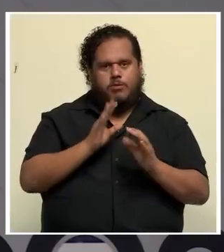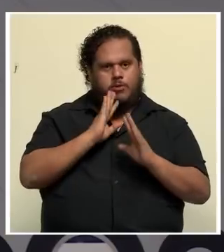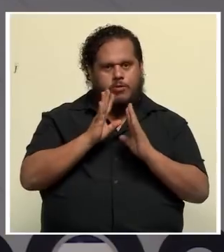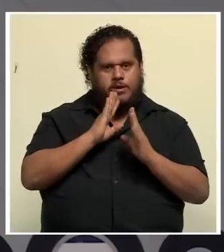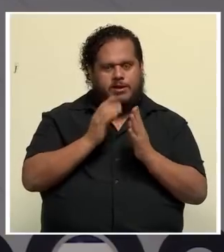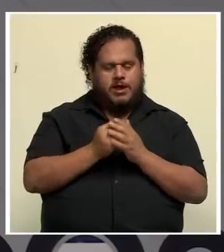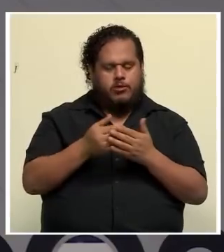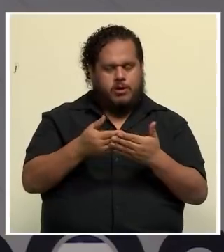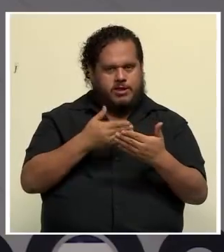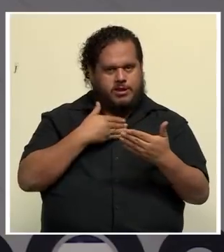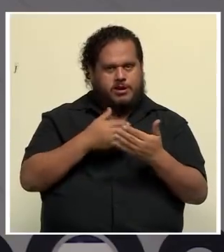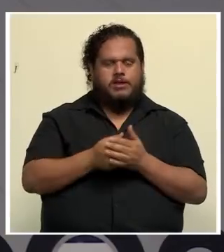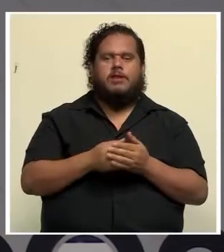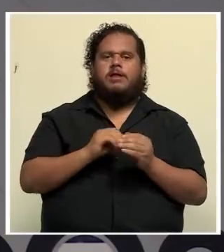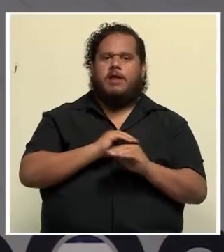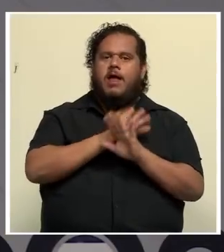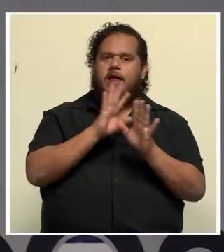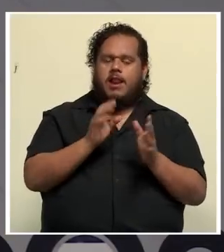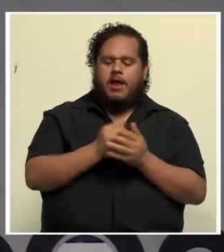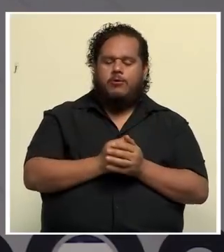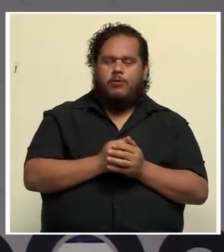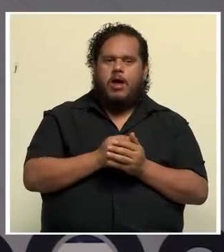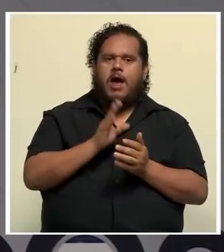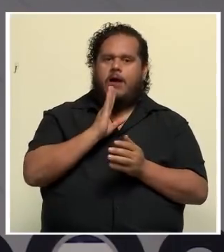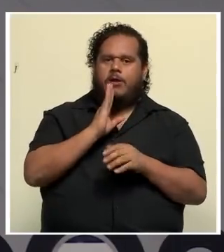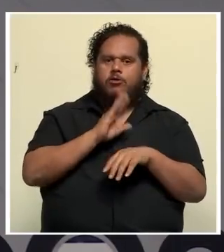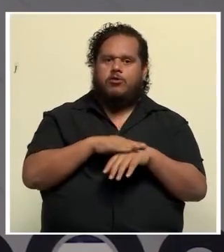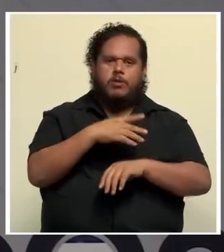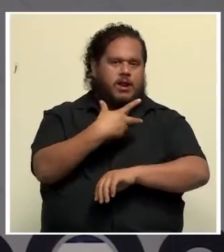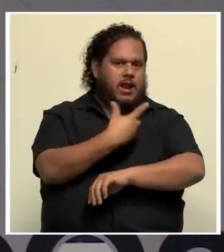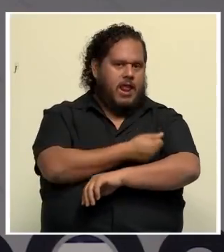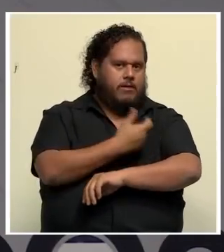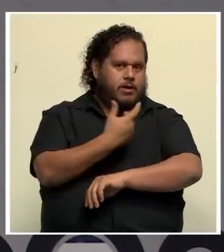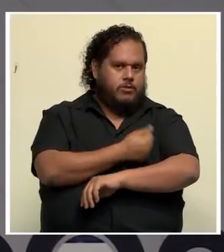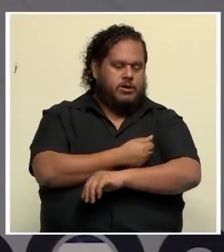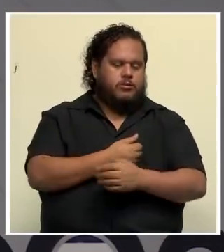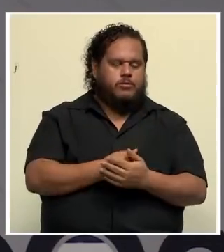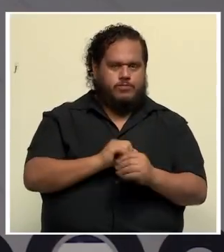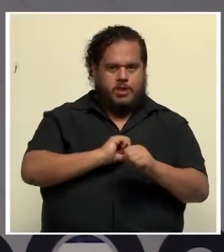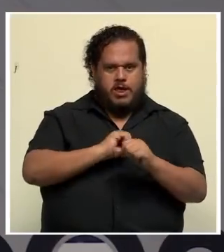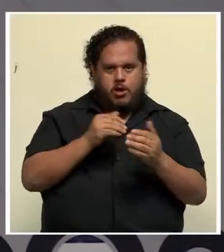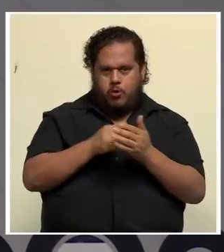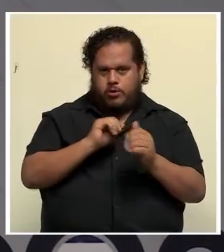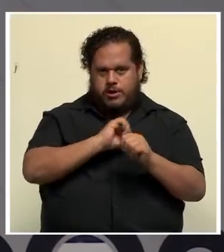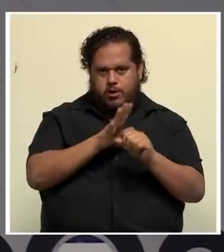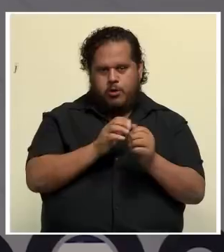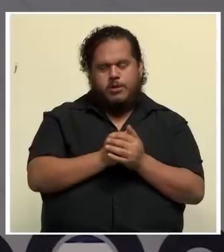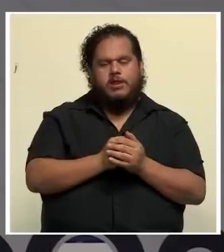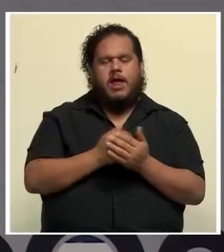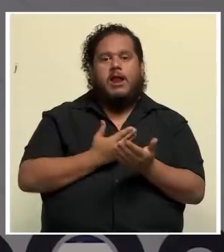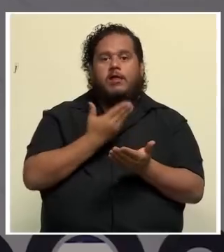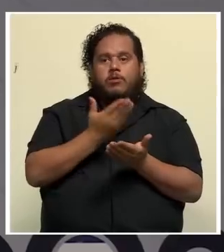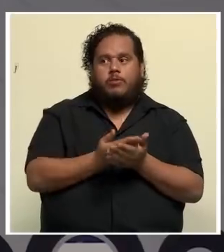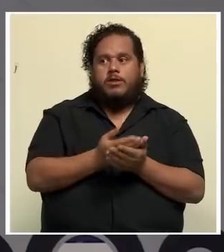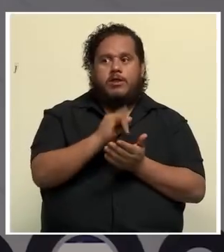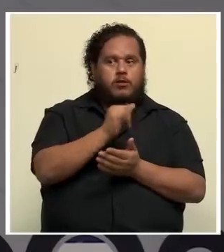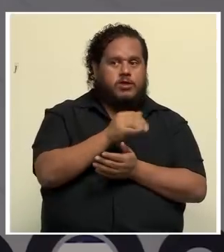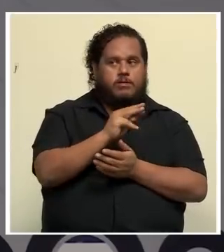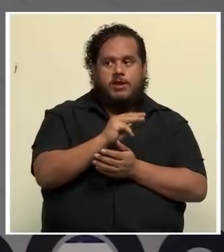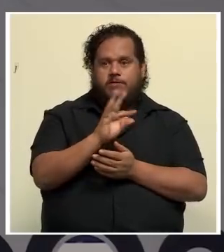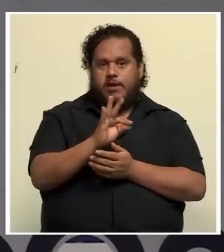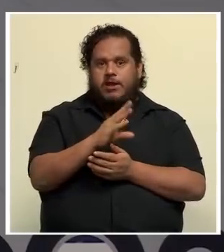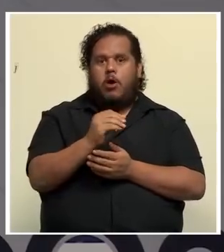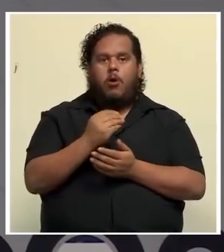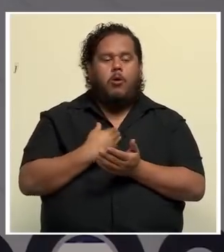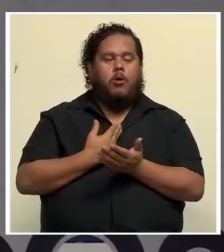los primeros. Efectivamente, en términos de la vacunación, las propuestas, no solamente de José María Figueres, sino también, digamos, las propuestas que han estado